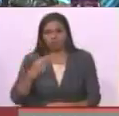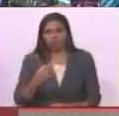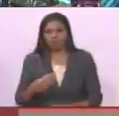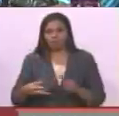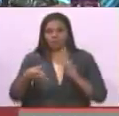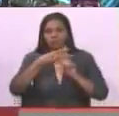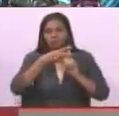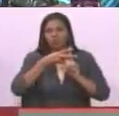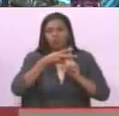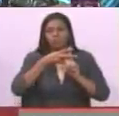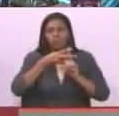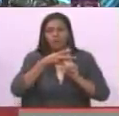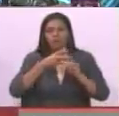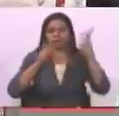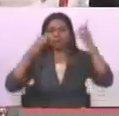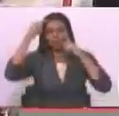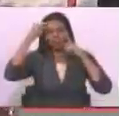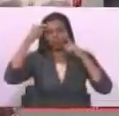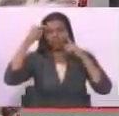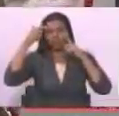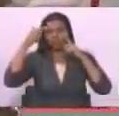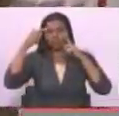Numeral, chavismo es...